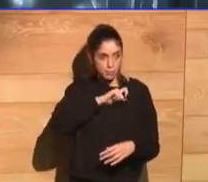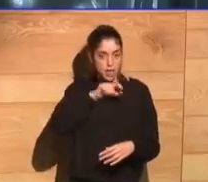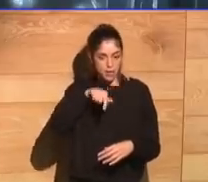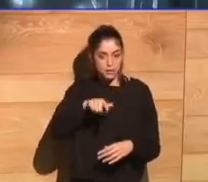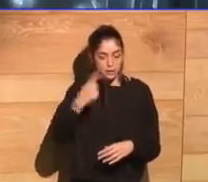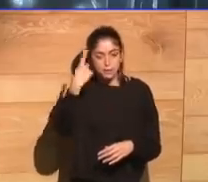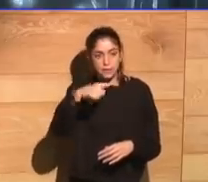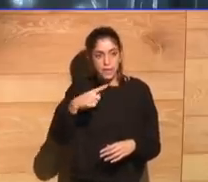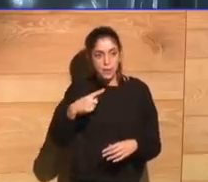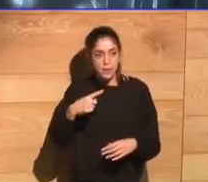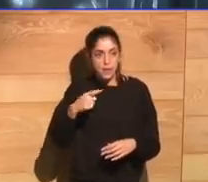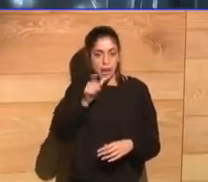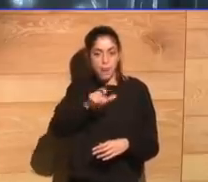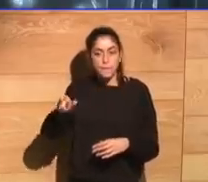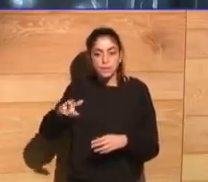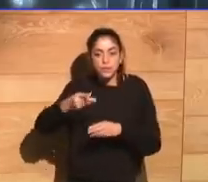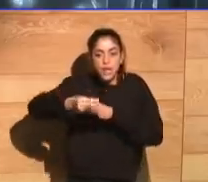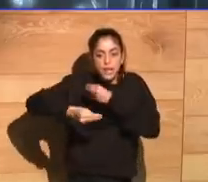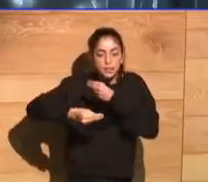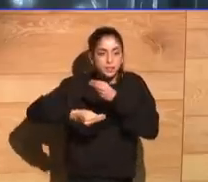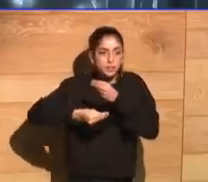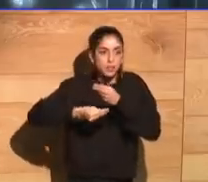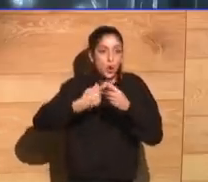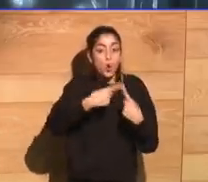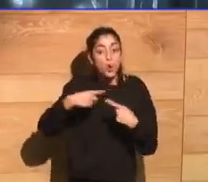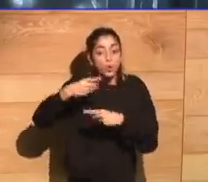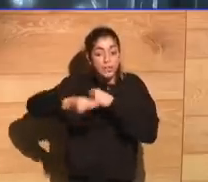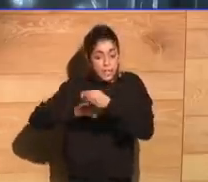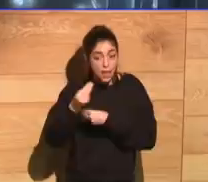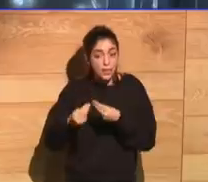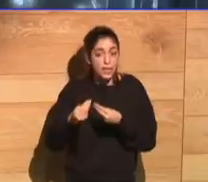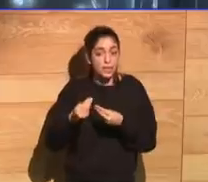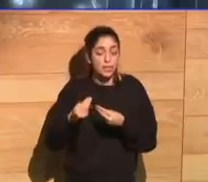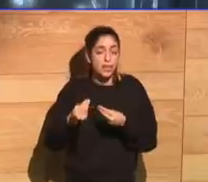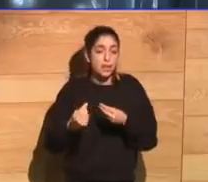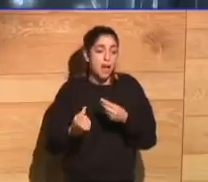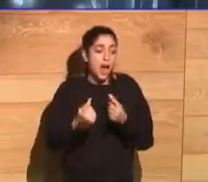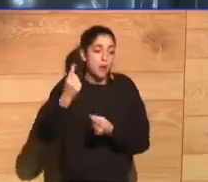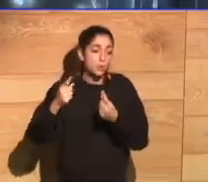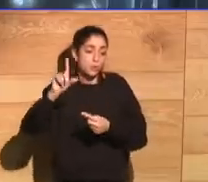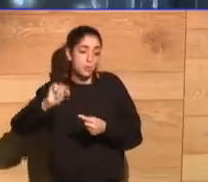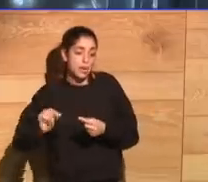la que hacer las cosas les sale más barato que a otras. Entonces, ¿qué decía Rodrigo?